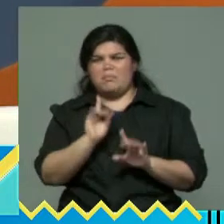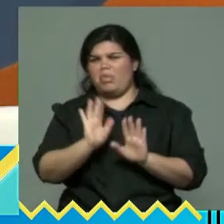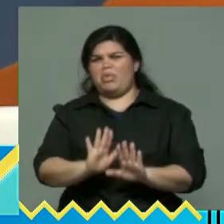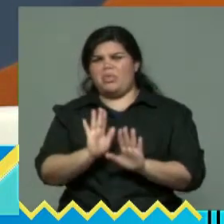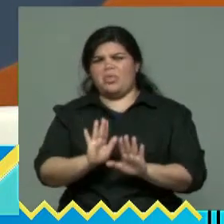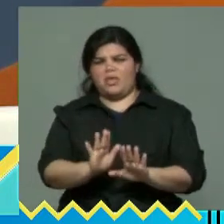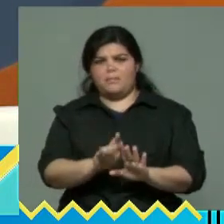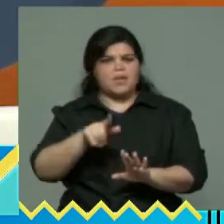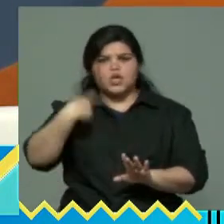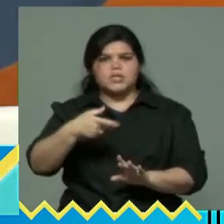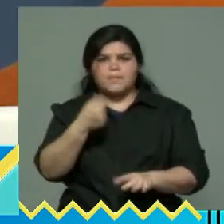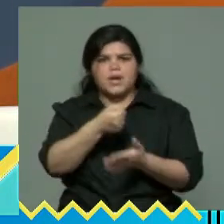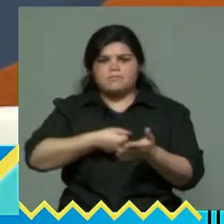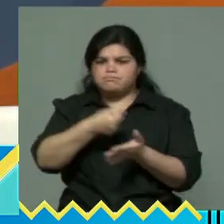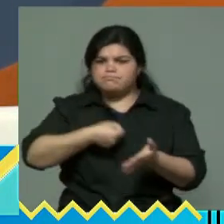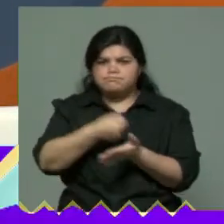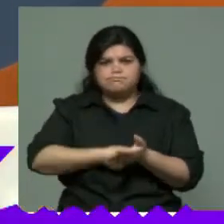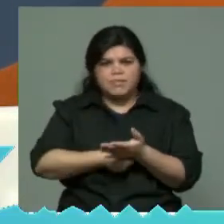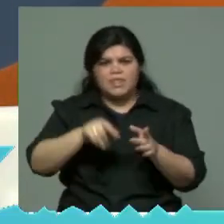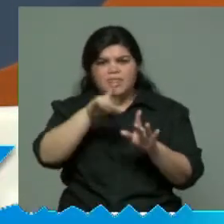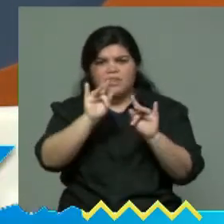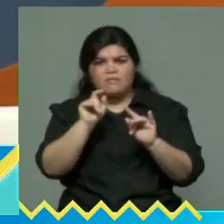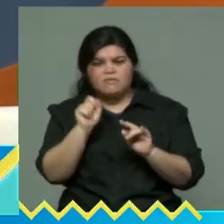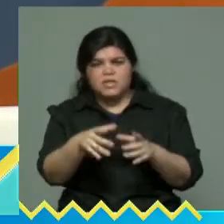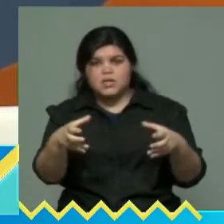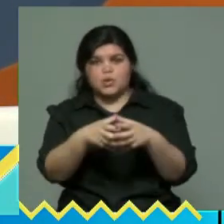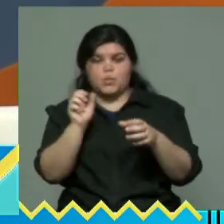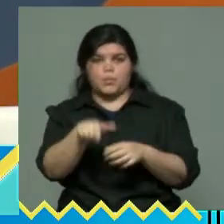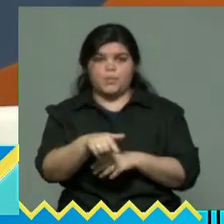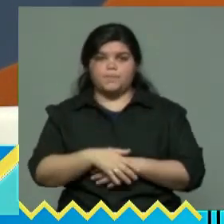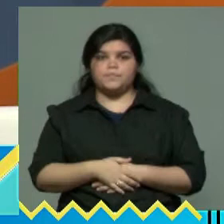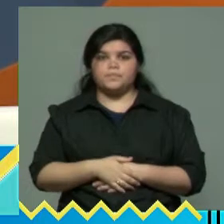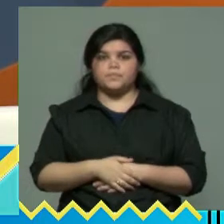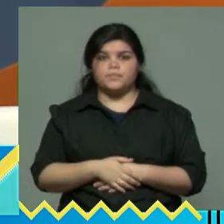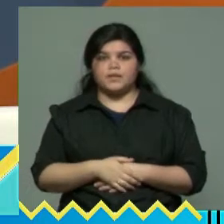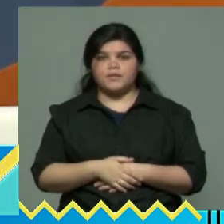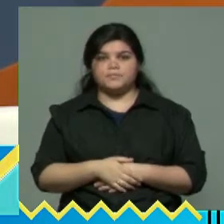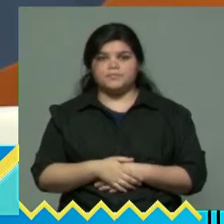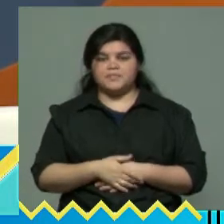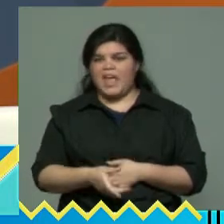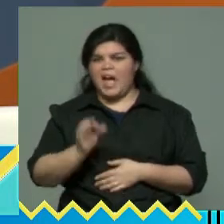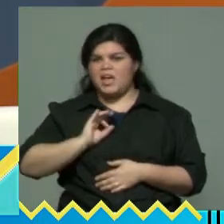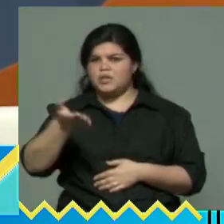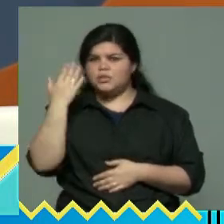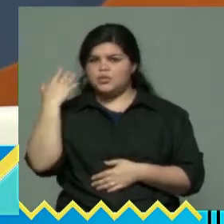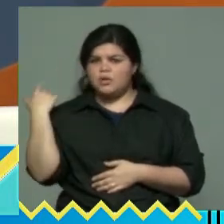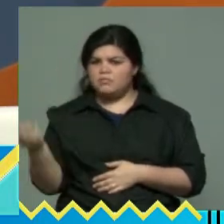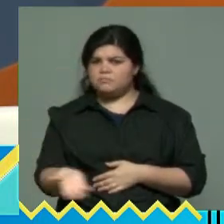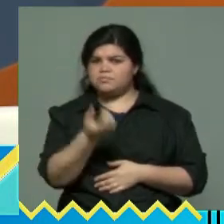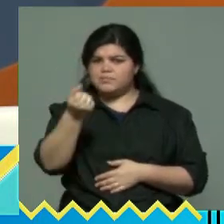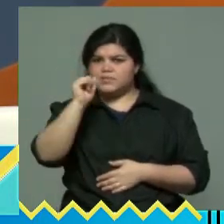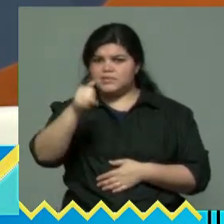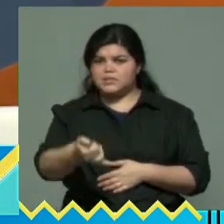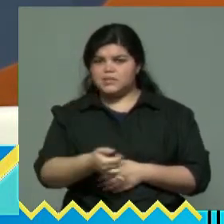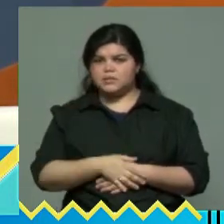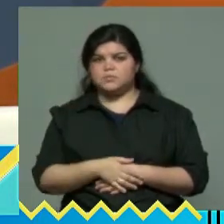sido muy combativo, muy difícil. Y se logró, entiendo yo, en los últimos años una cierta...